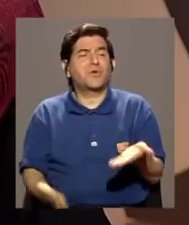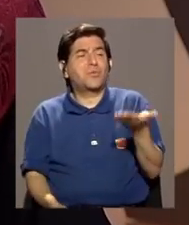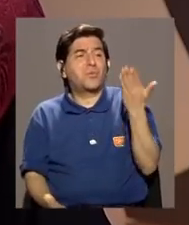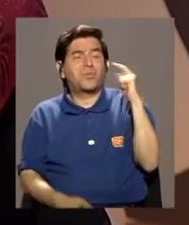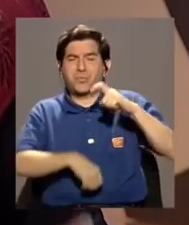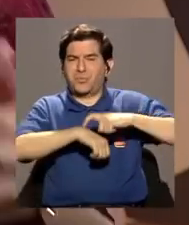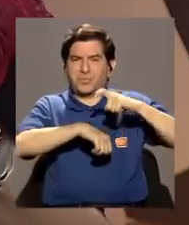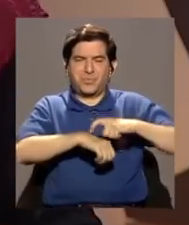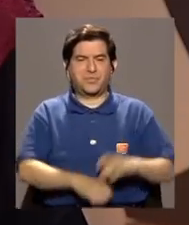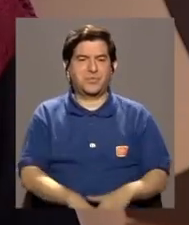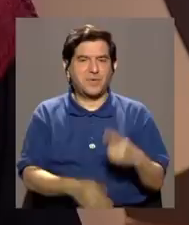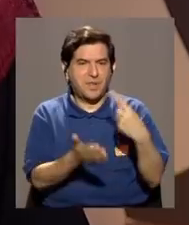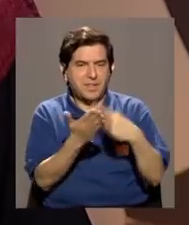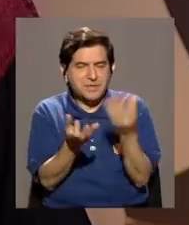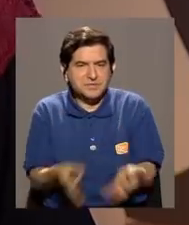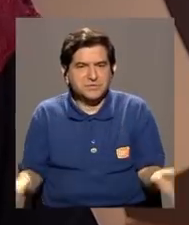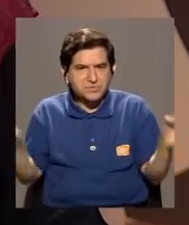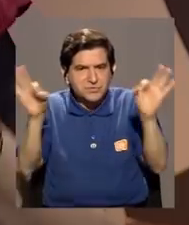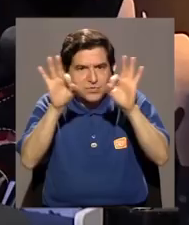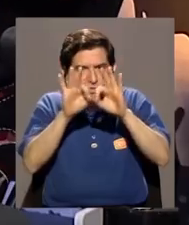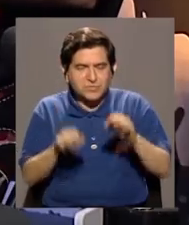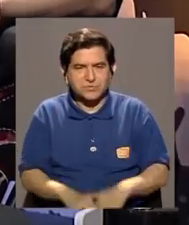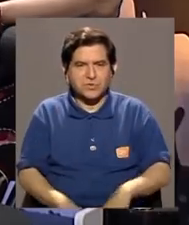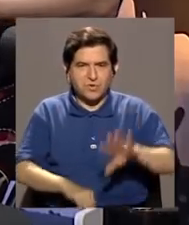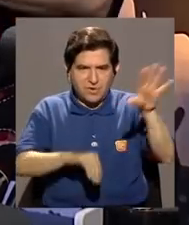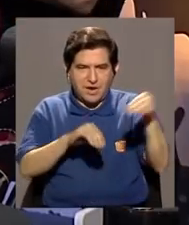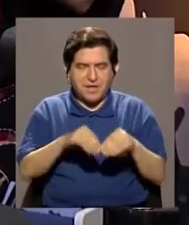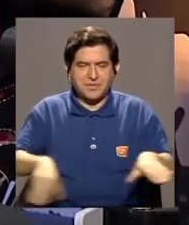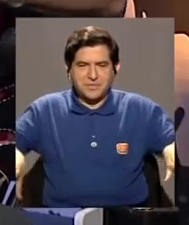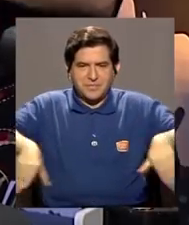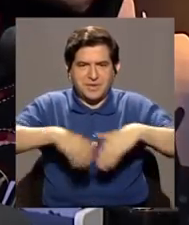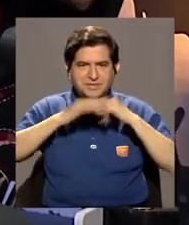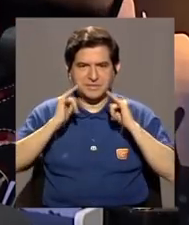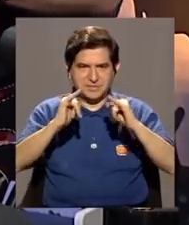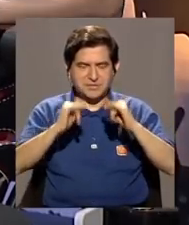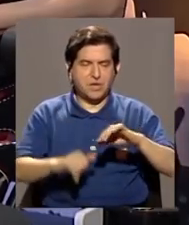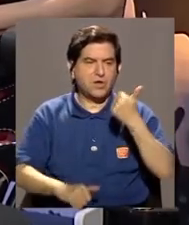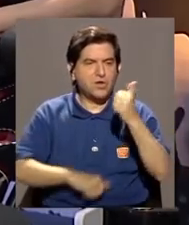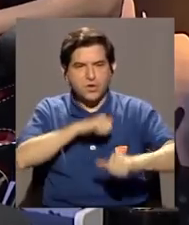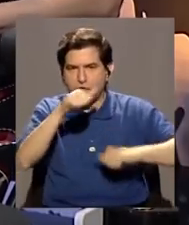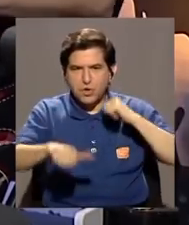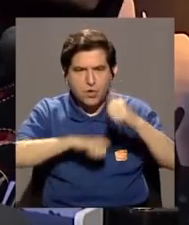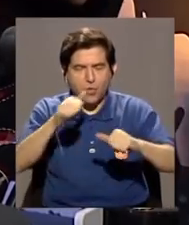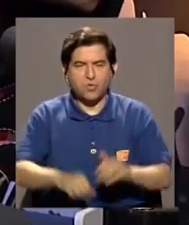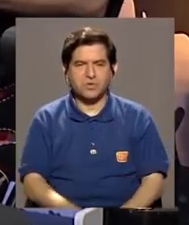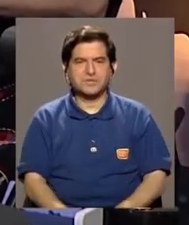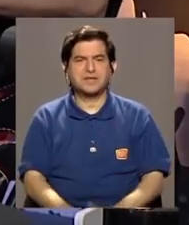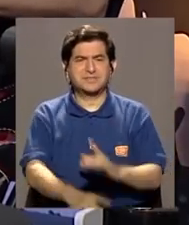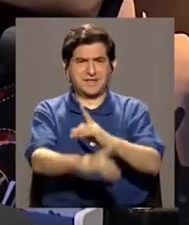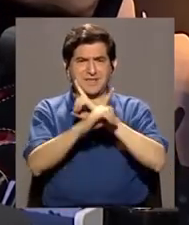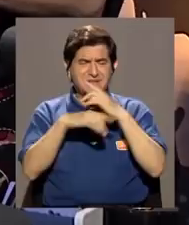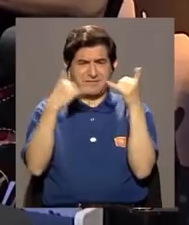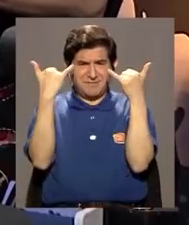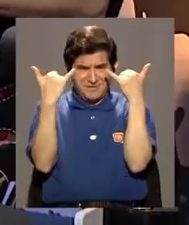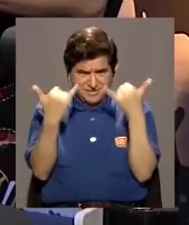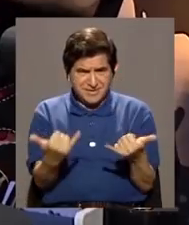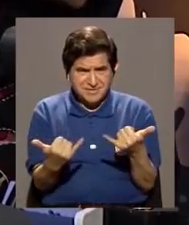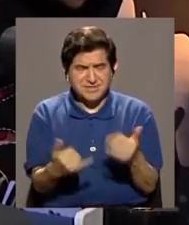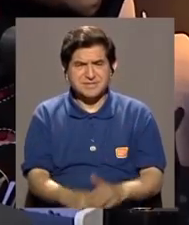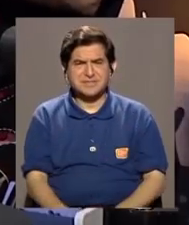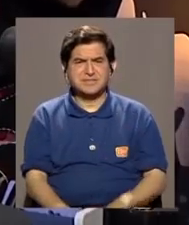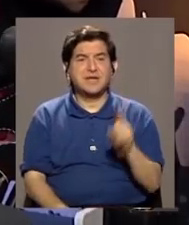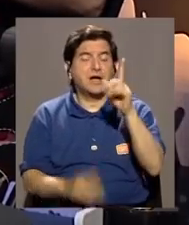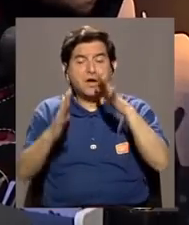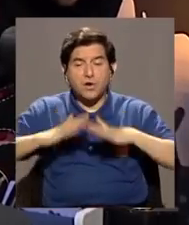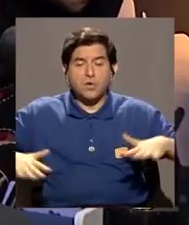hace algunos años yo creo que la discusión más importante aparte de matrimonio igualitario etc otros invitaciones a defender de una vez por todas